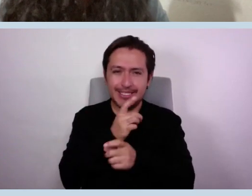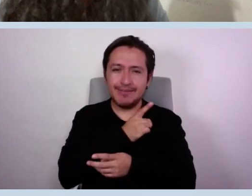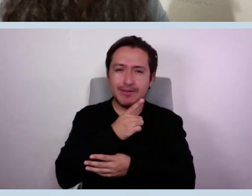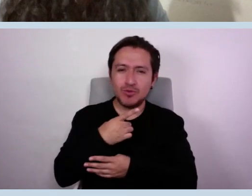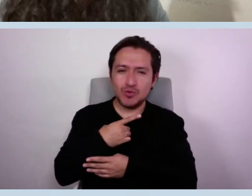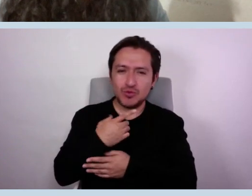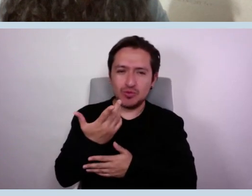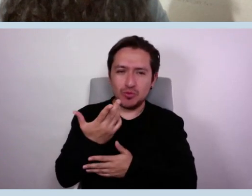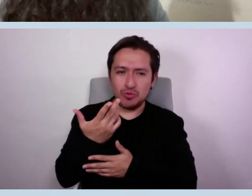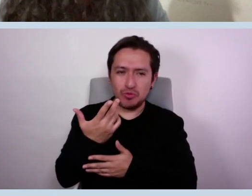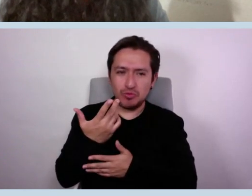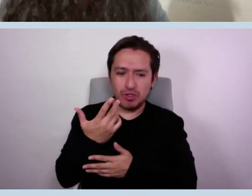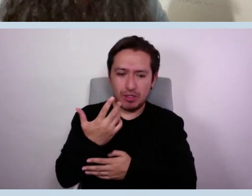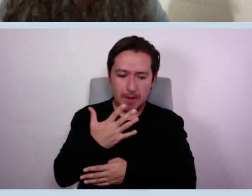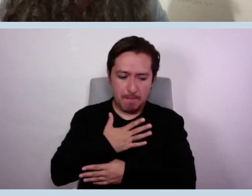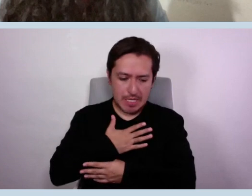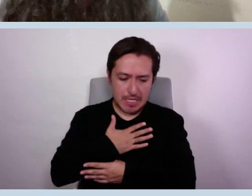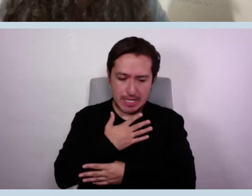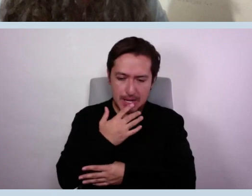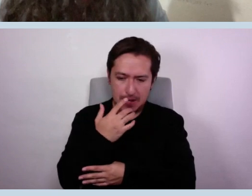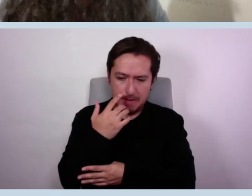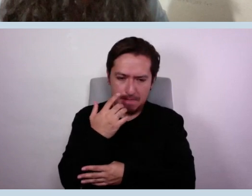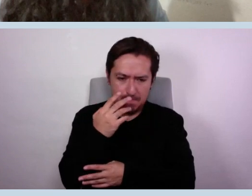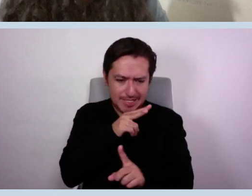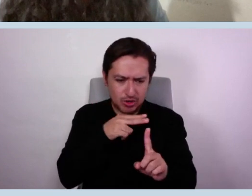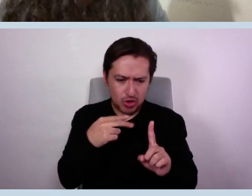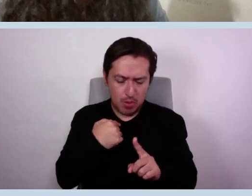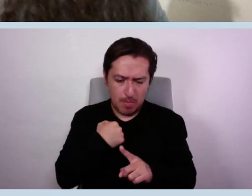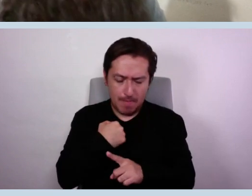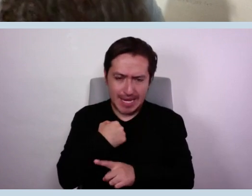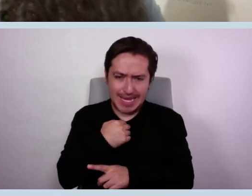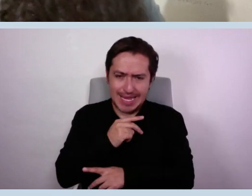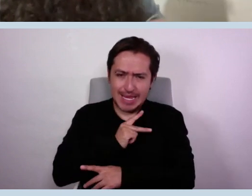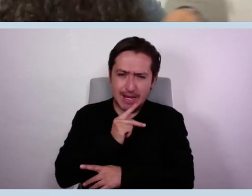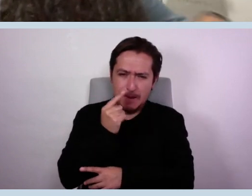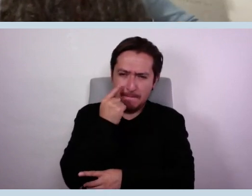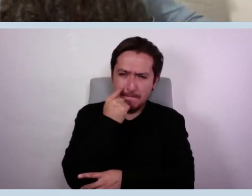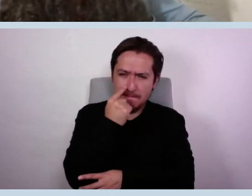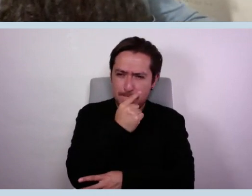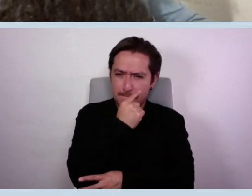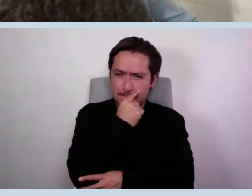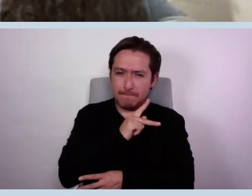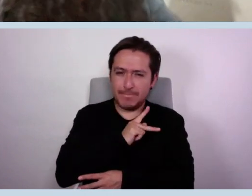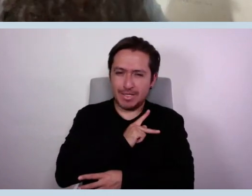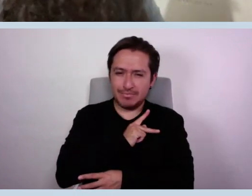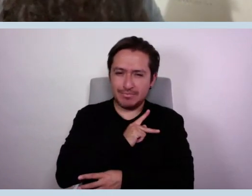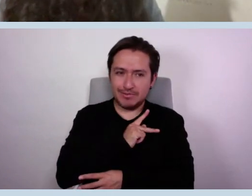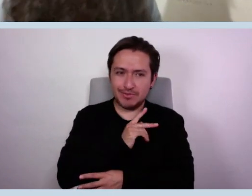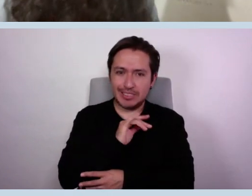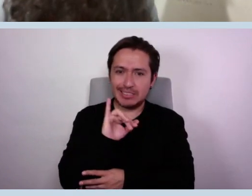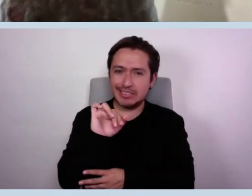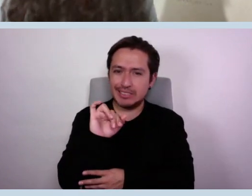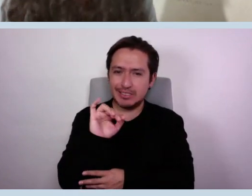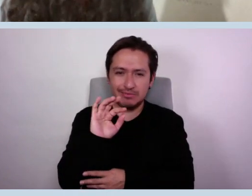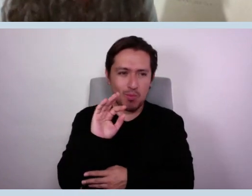sea porque pues creo que lo personal es político así